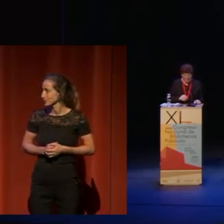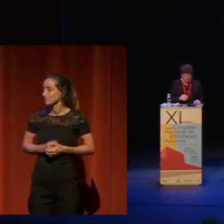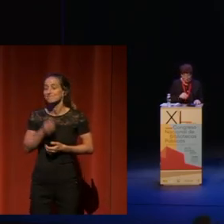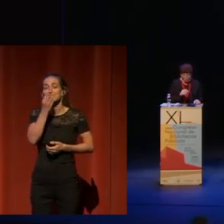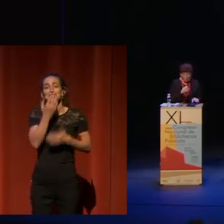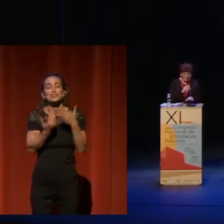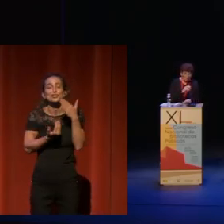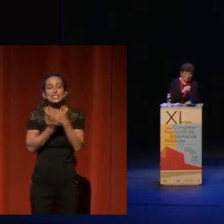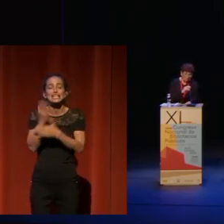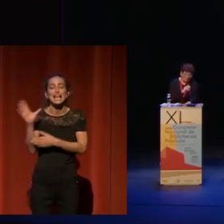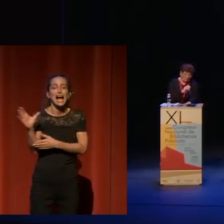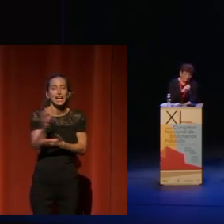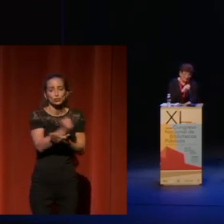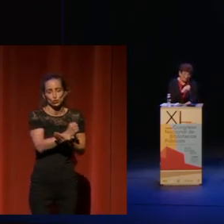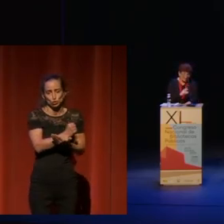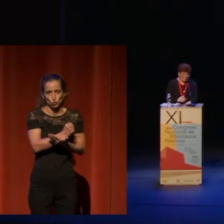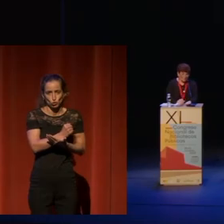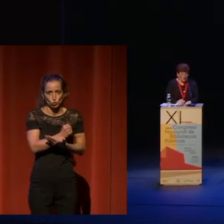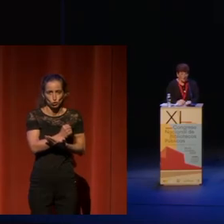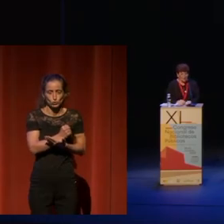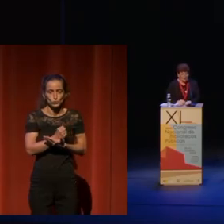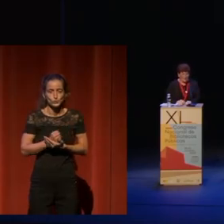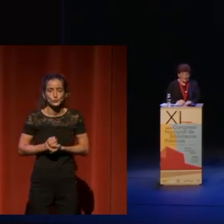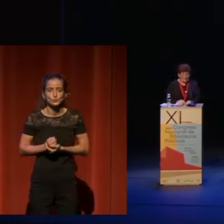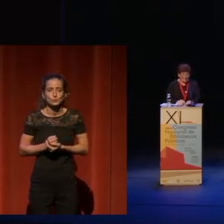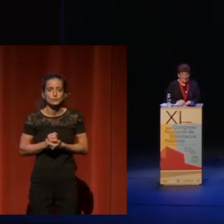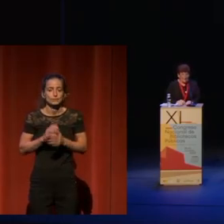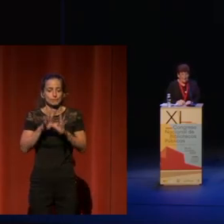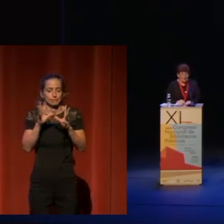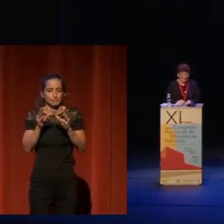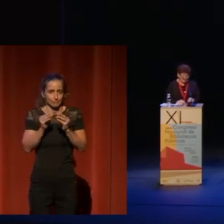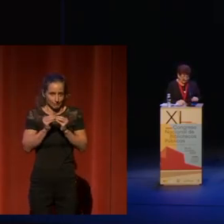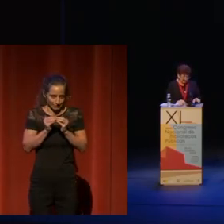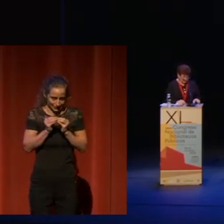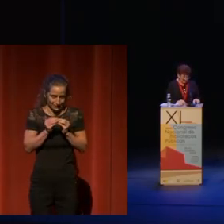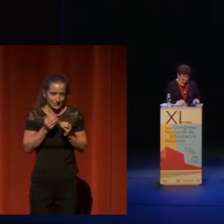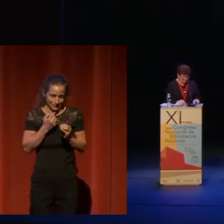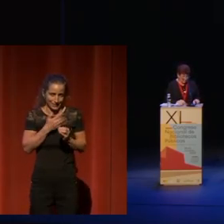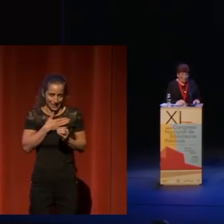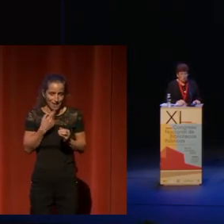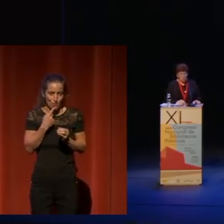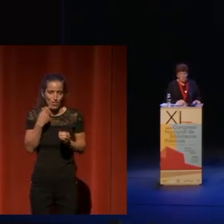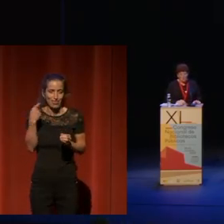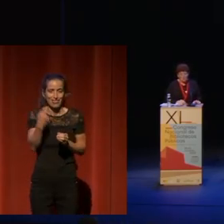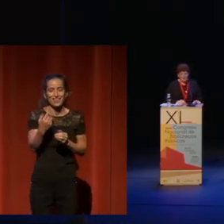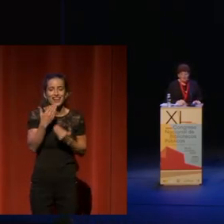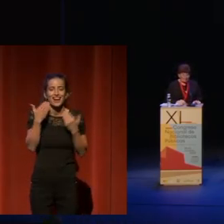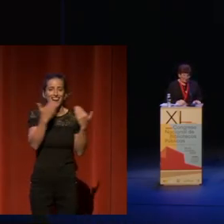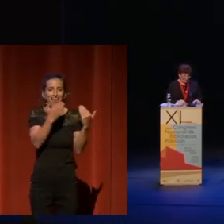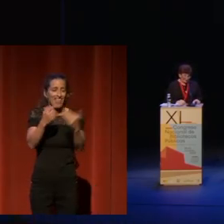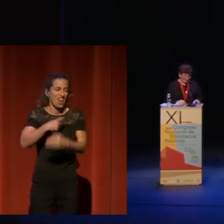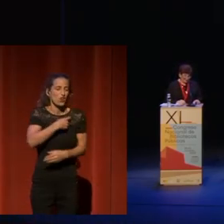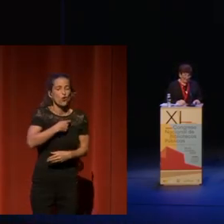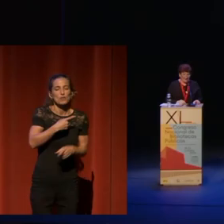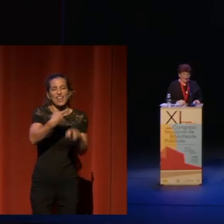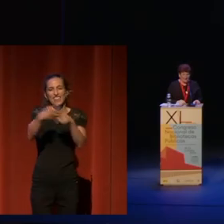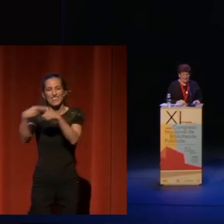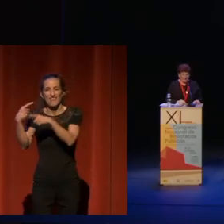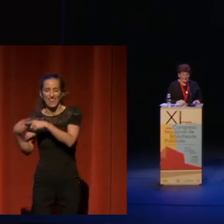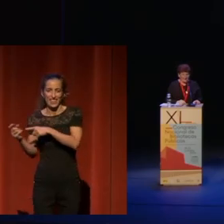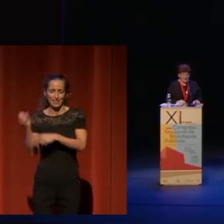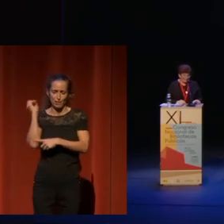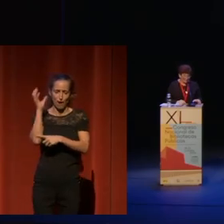Buenos días a todos, aunque muy sintéticamente no queremos dejar de dar las gracias a los distintos comités que han intervenido y que